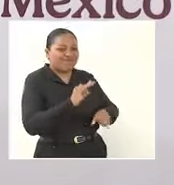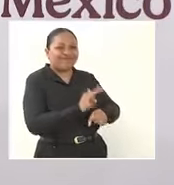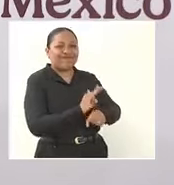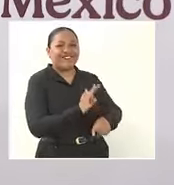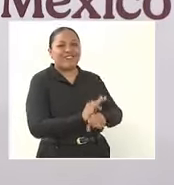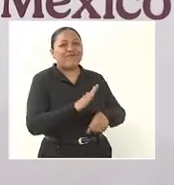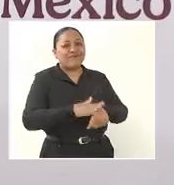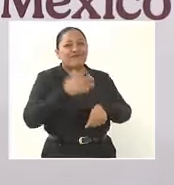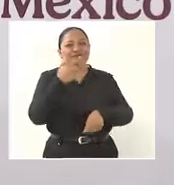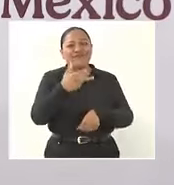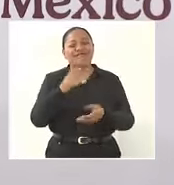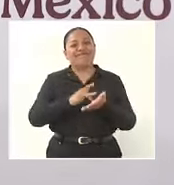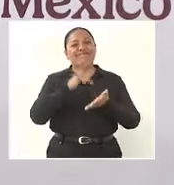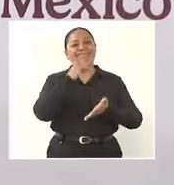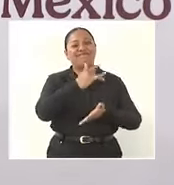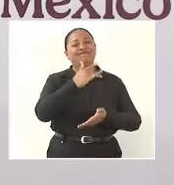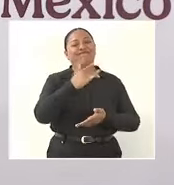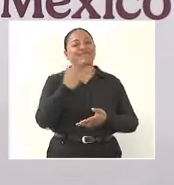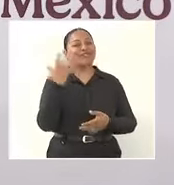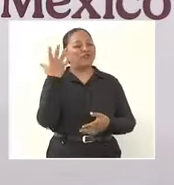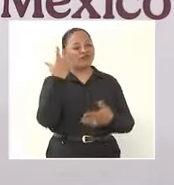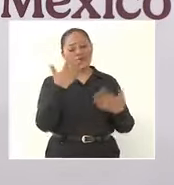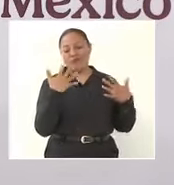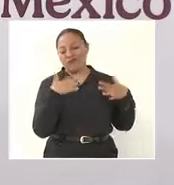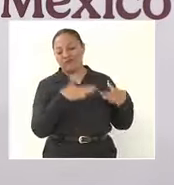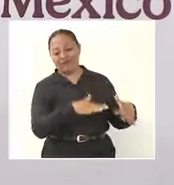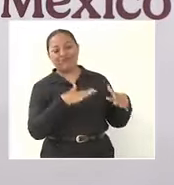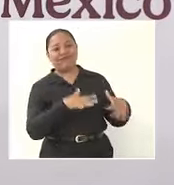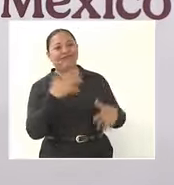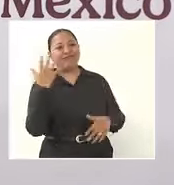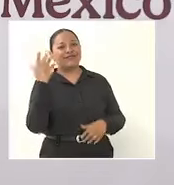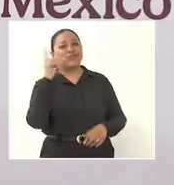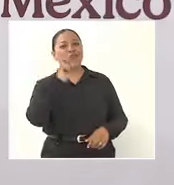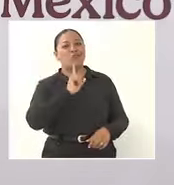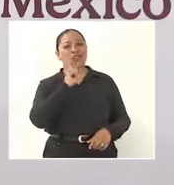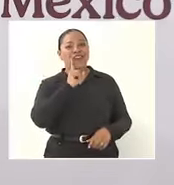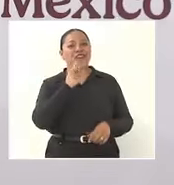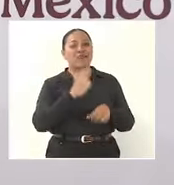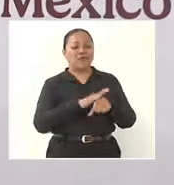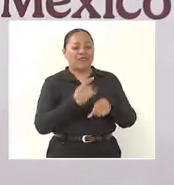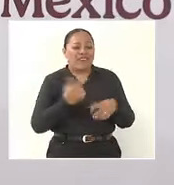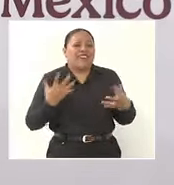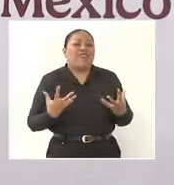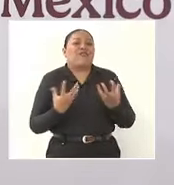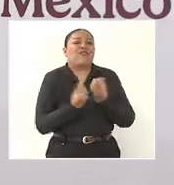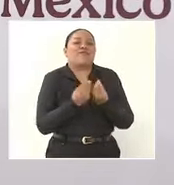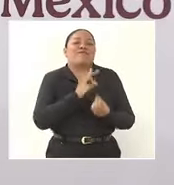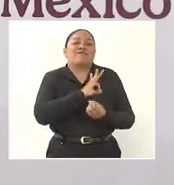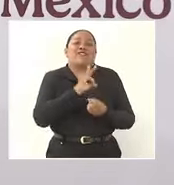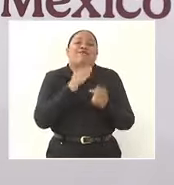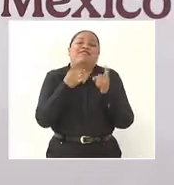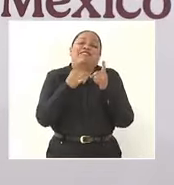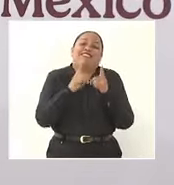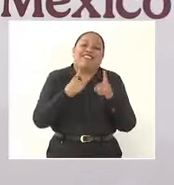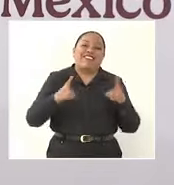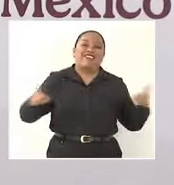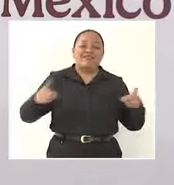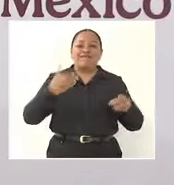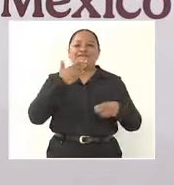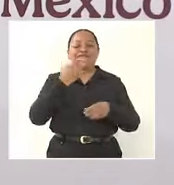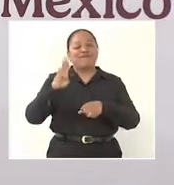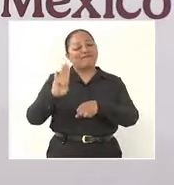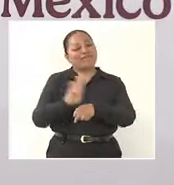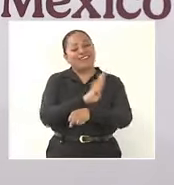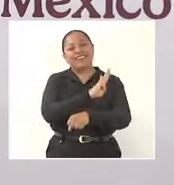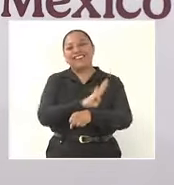tanto a esa maravillosa mujer, porque solo así, juntas y juntos, podemos alcanzar un desarrollo con bienestar para